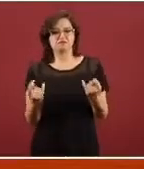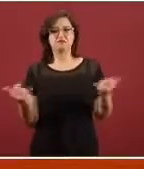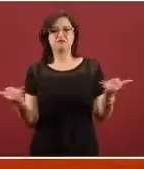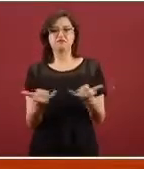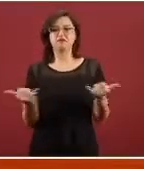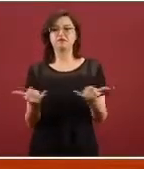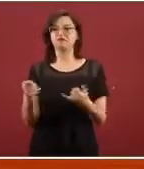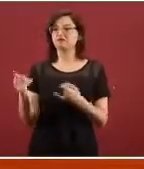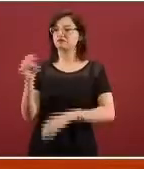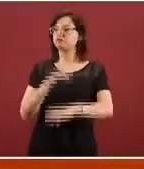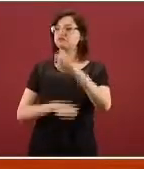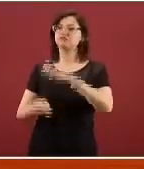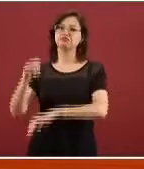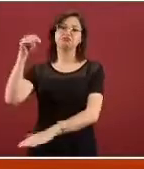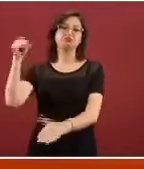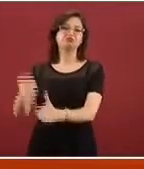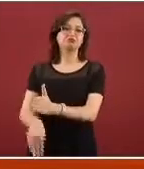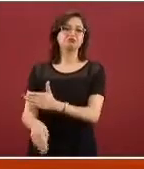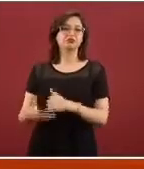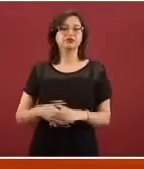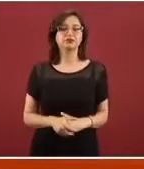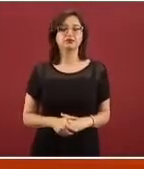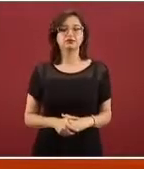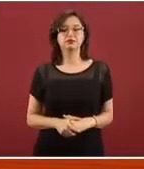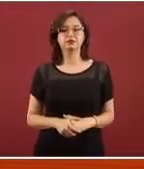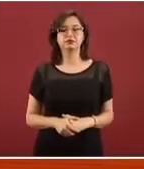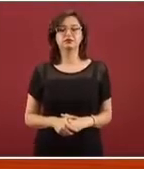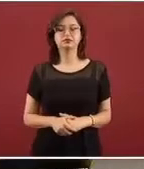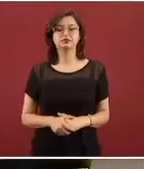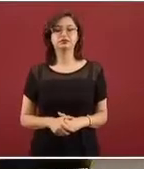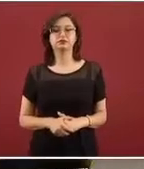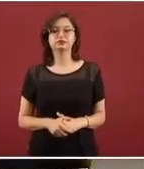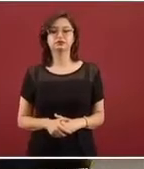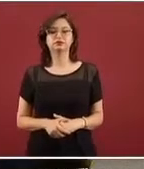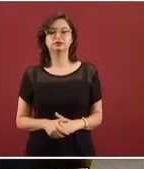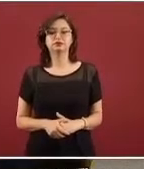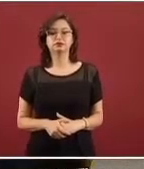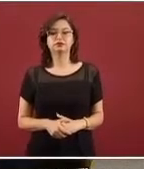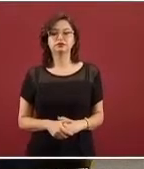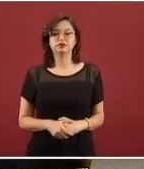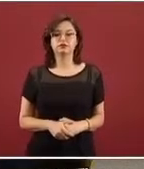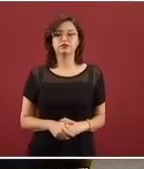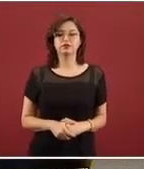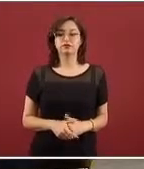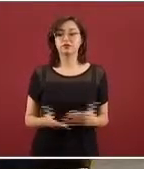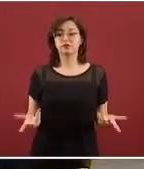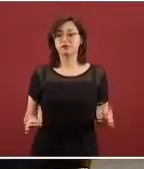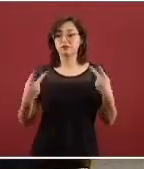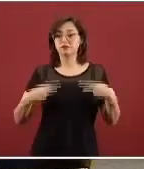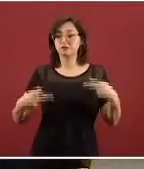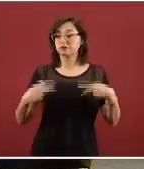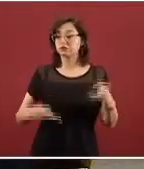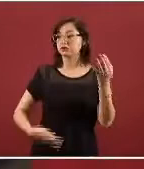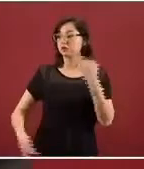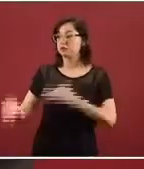Pues destruyes tu empresa. Te quedas sin todo el knowledge,